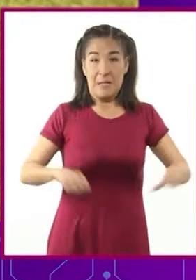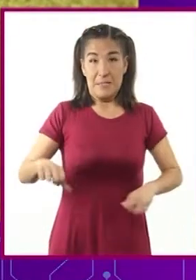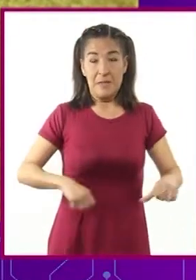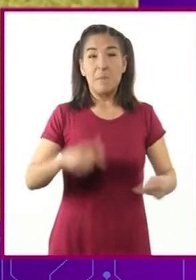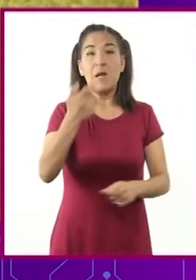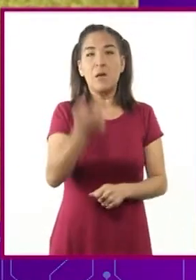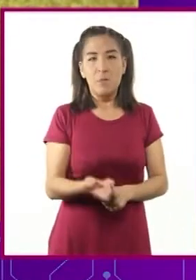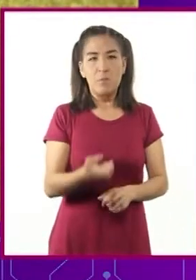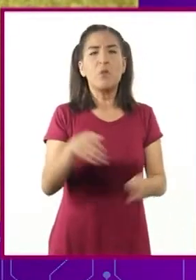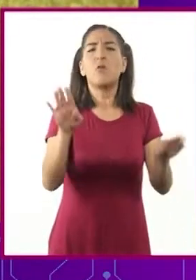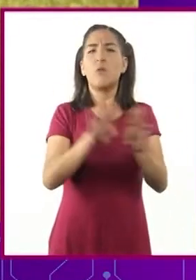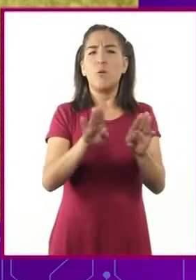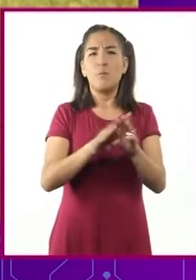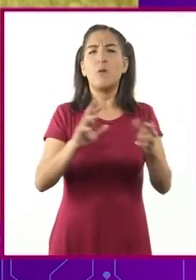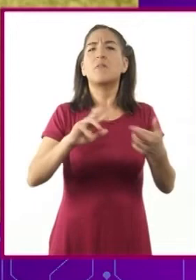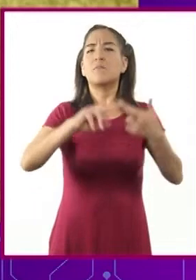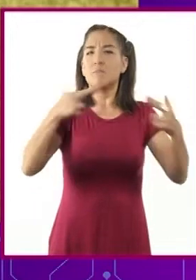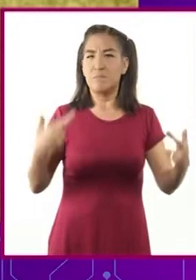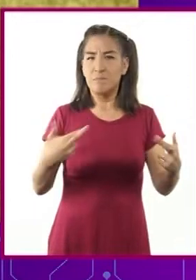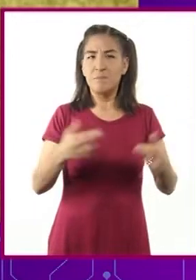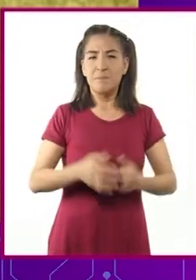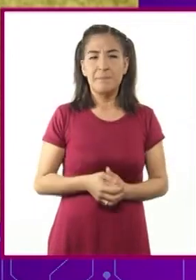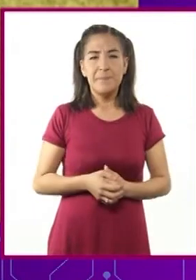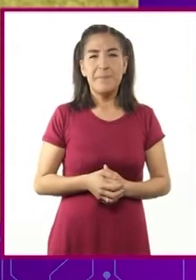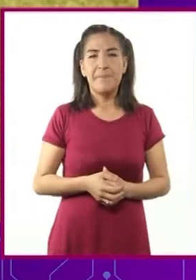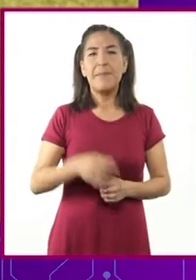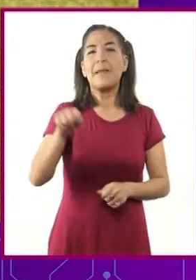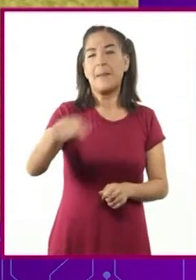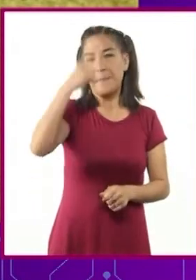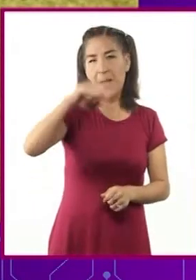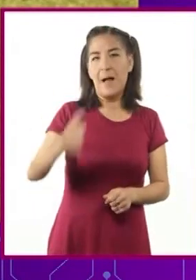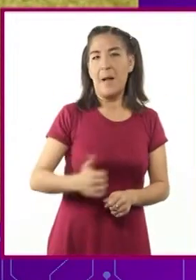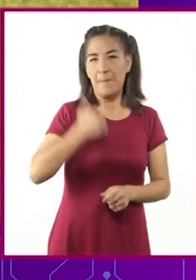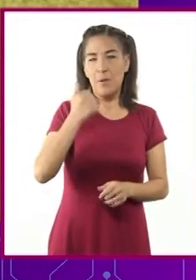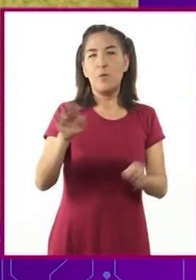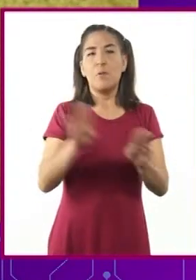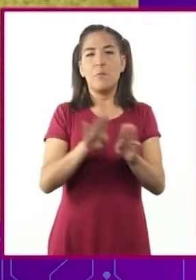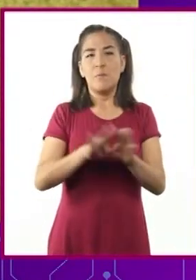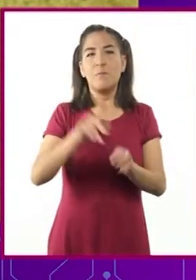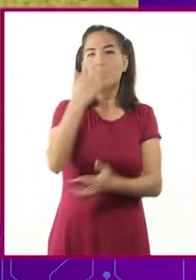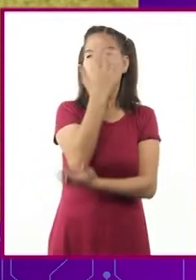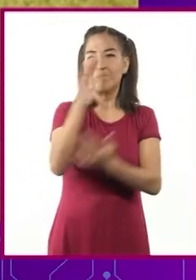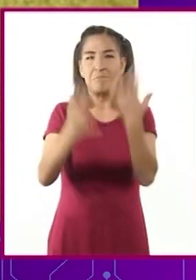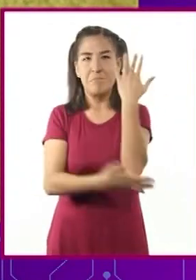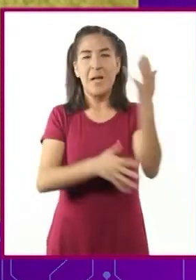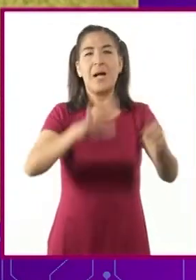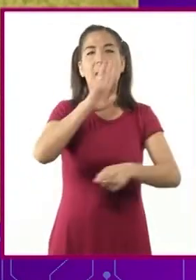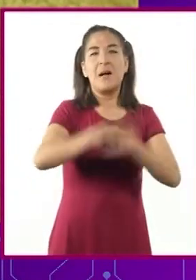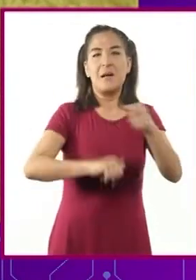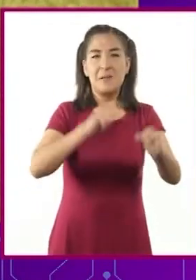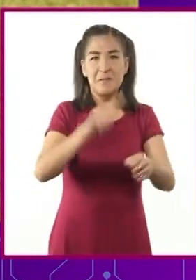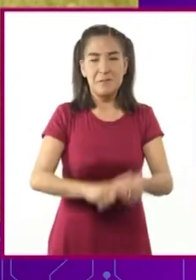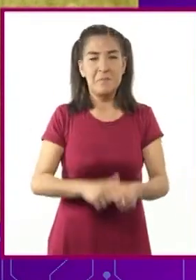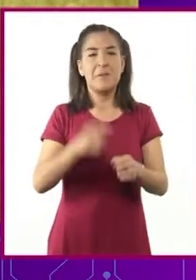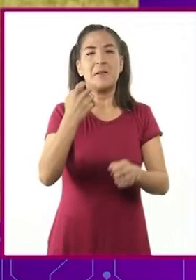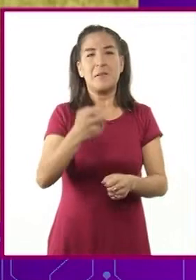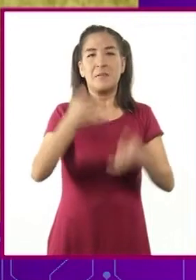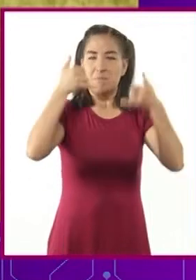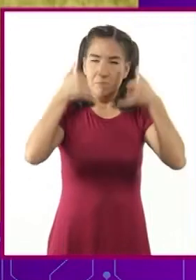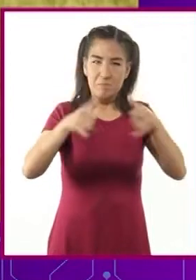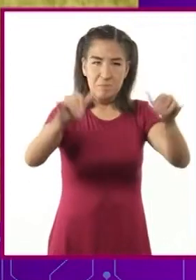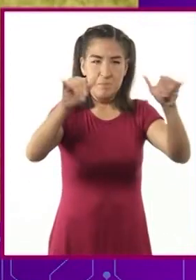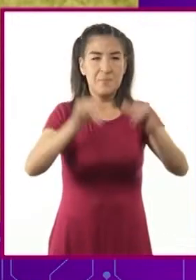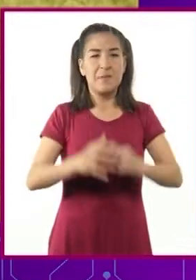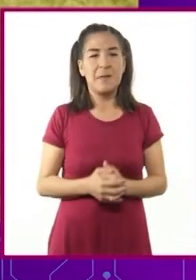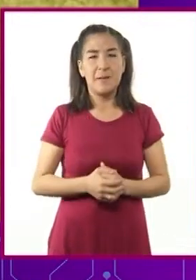económicas se relacionan directamente con el aprovechamiento de los recursos naturales, tanto forestales,